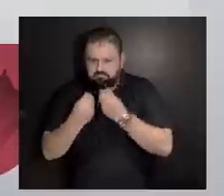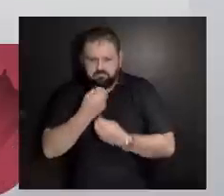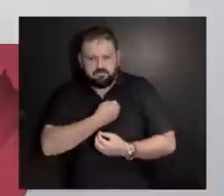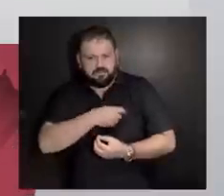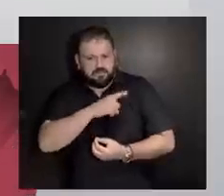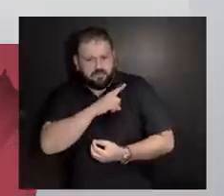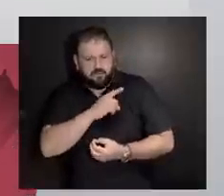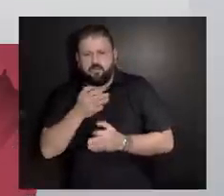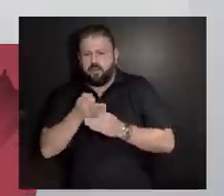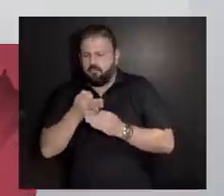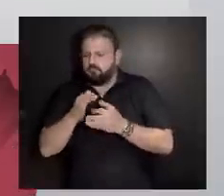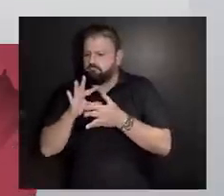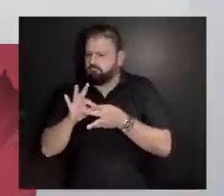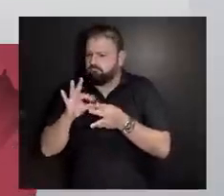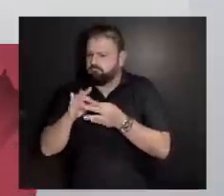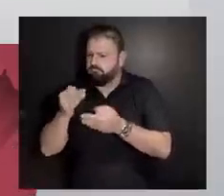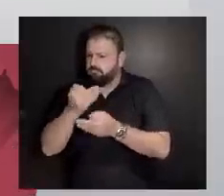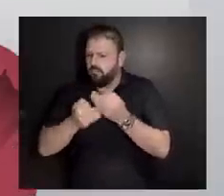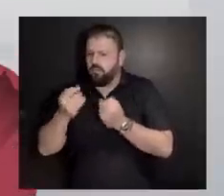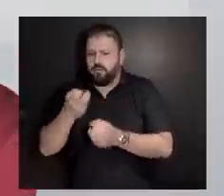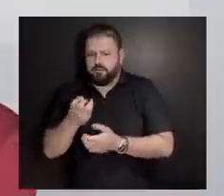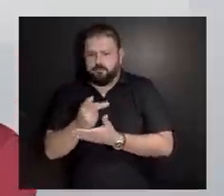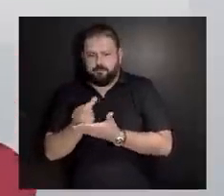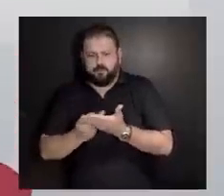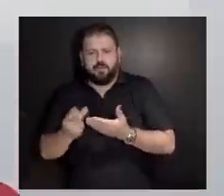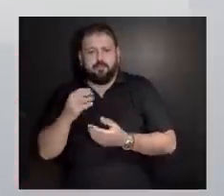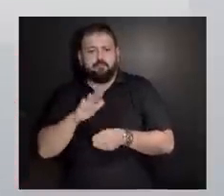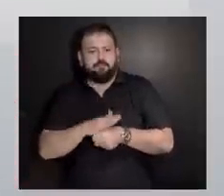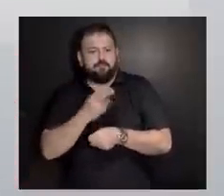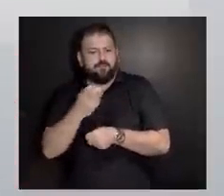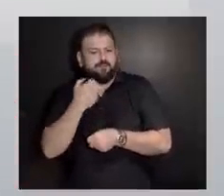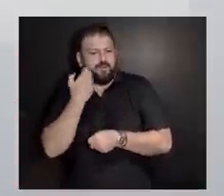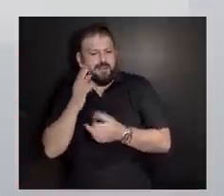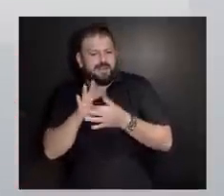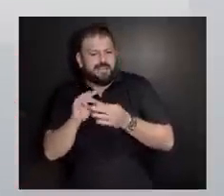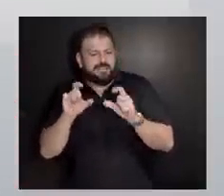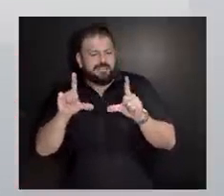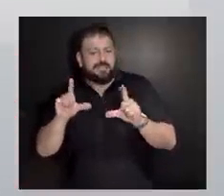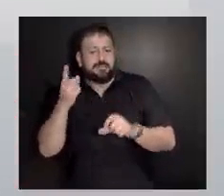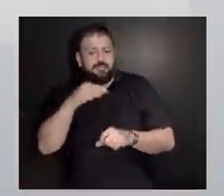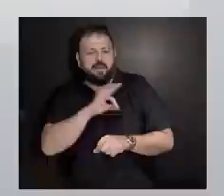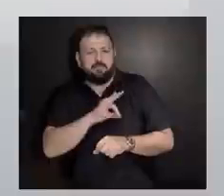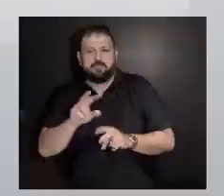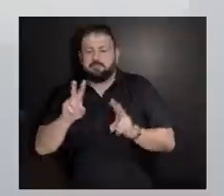se los vamos a estar explicando en el programa, pero bueno, queríamos dar como estos